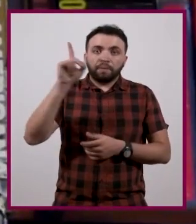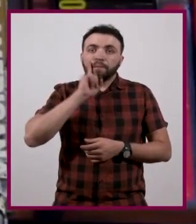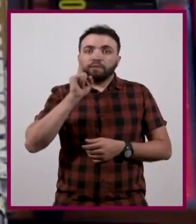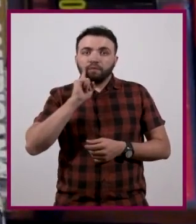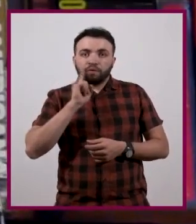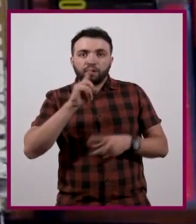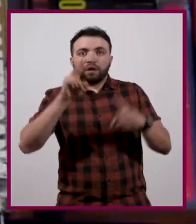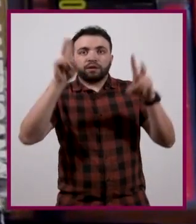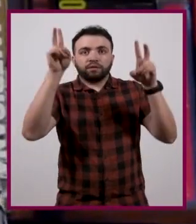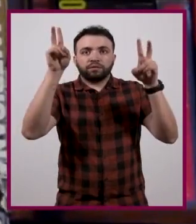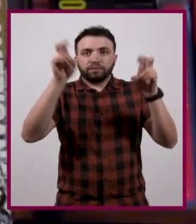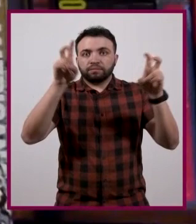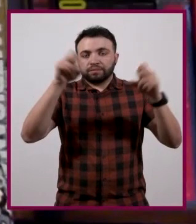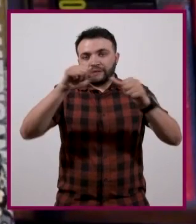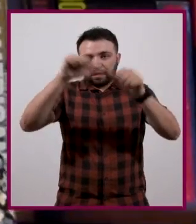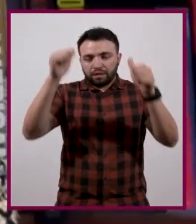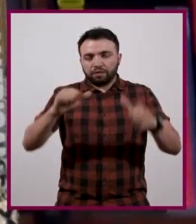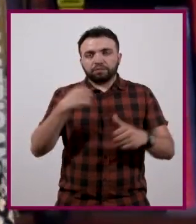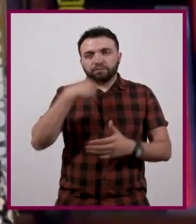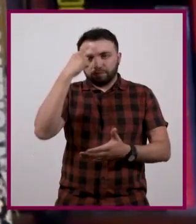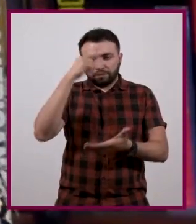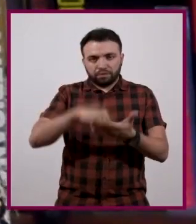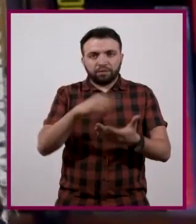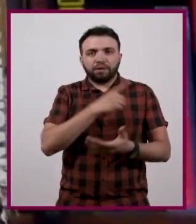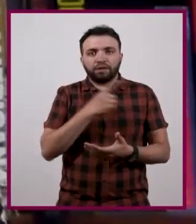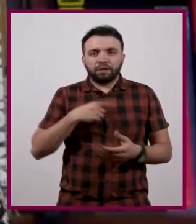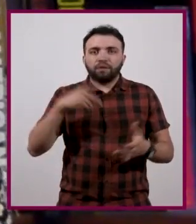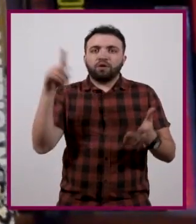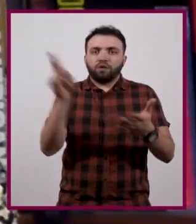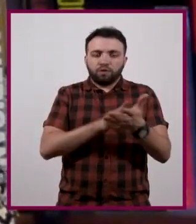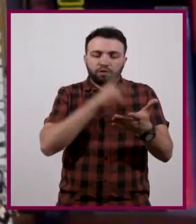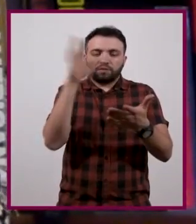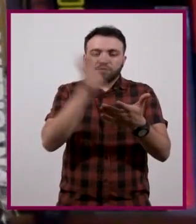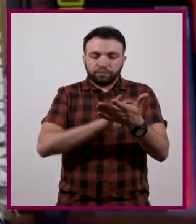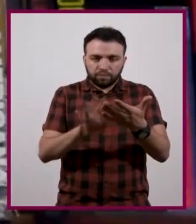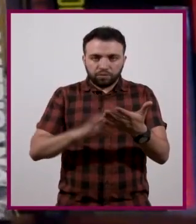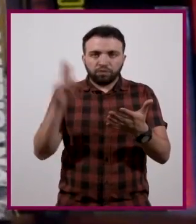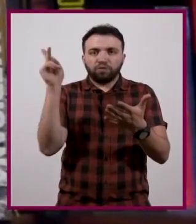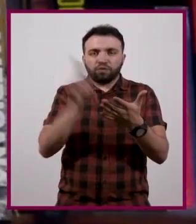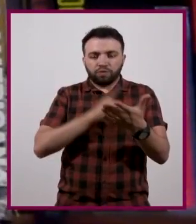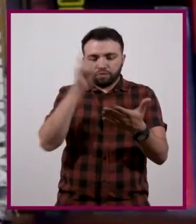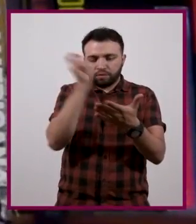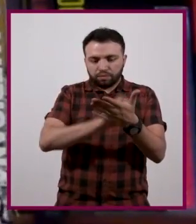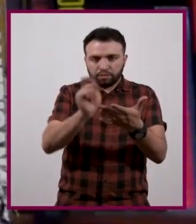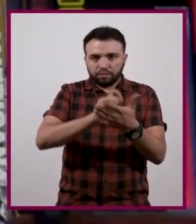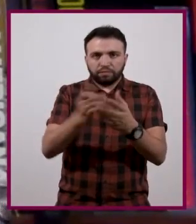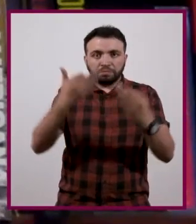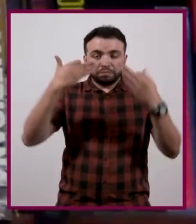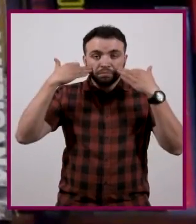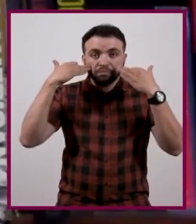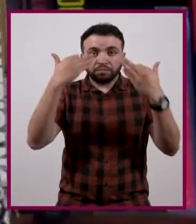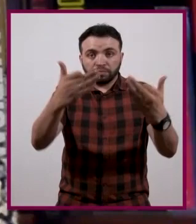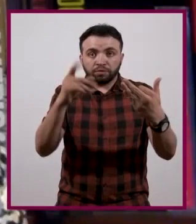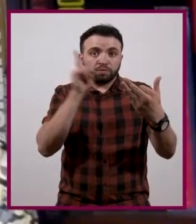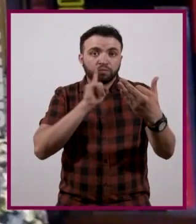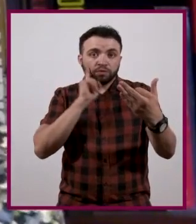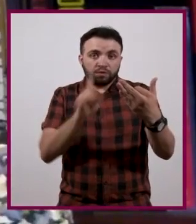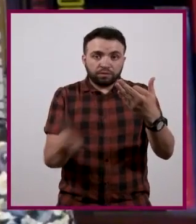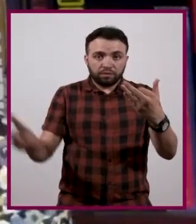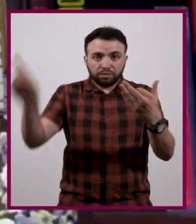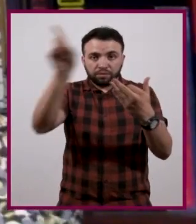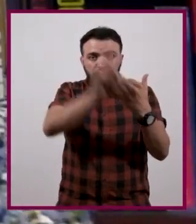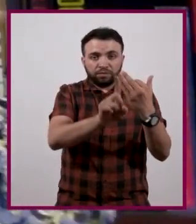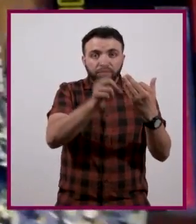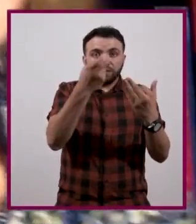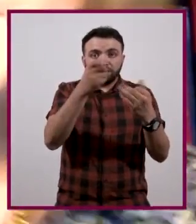definitivamente sí. Creo que tenemos que releer, que reescribir, que visibilizar, ¿no?, la multiplicidad que hay